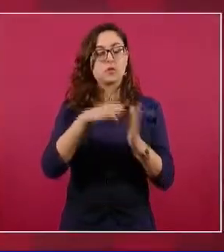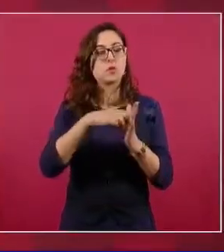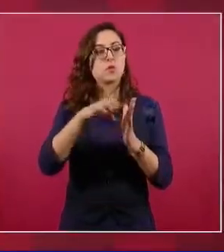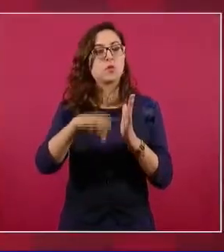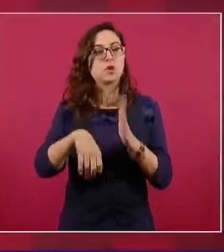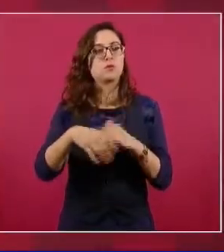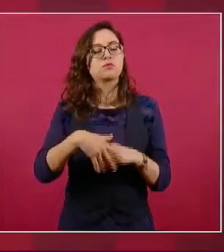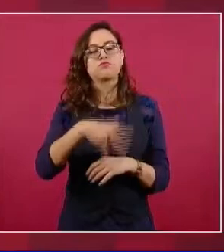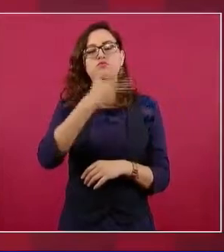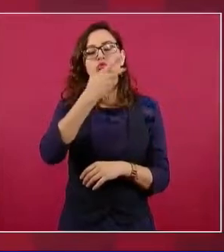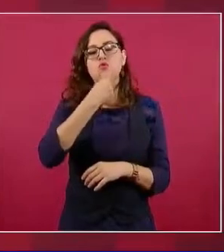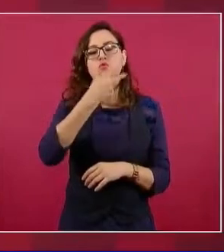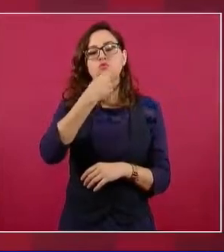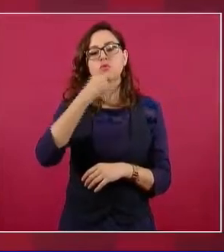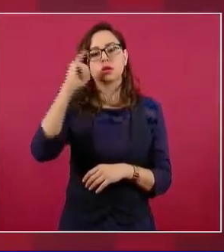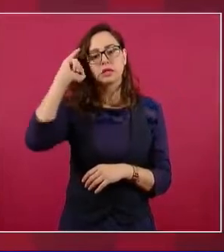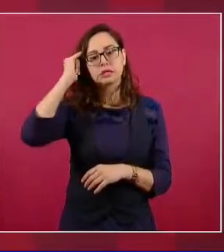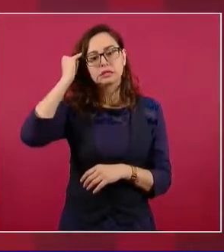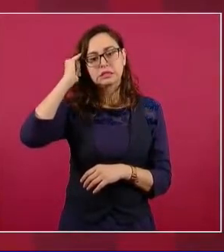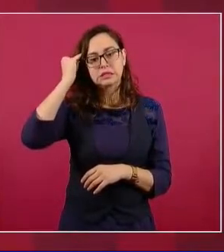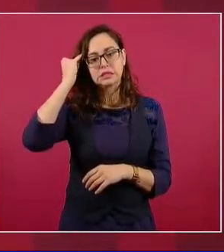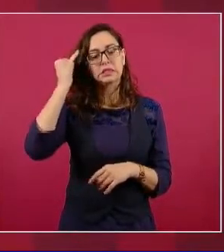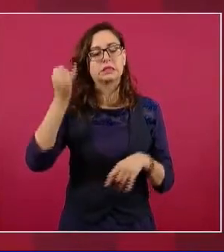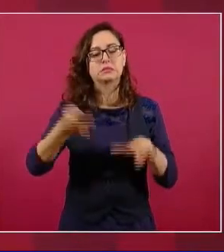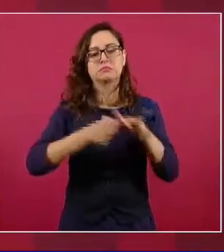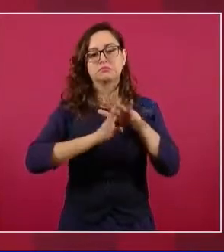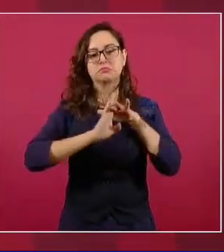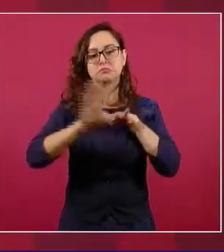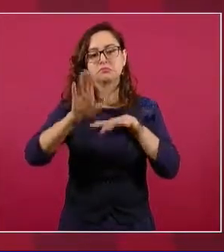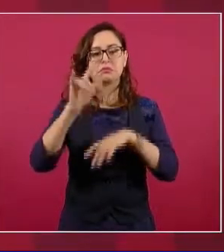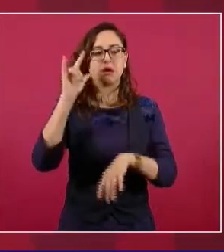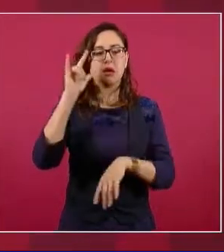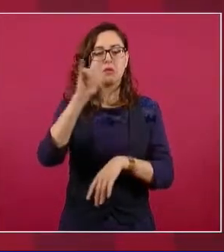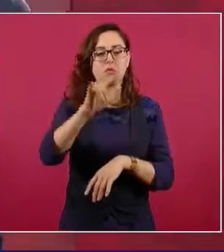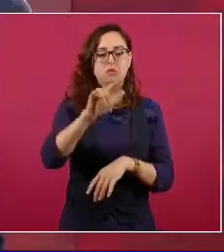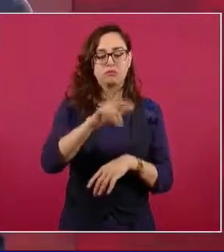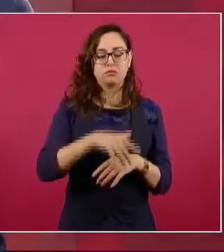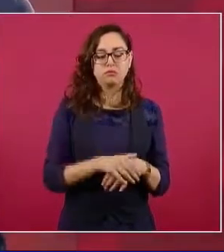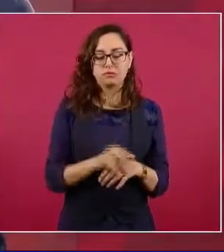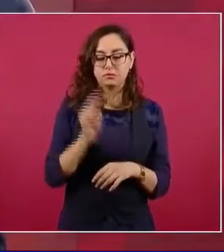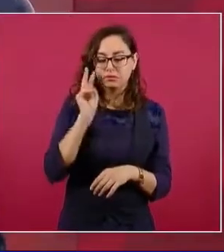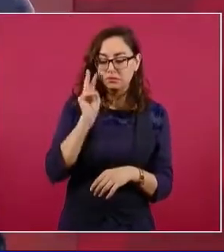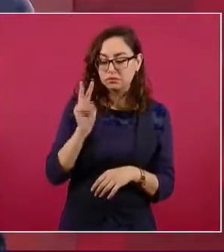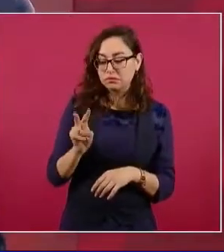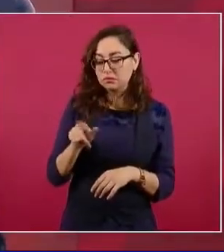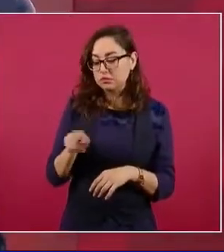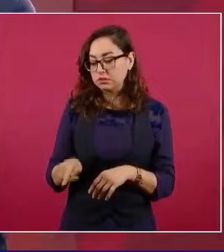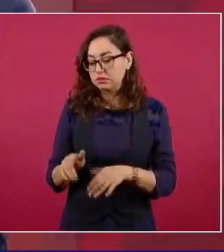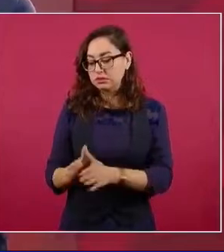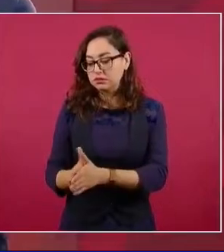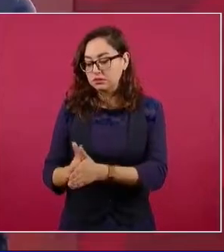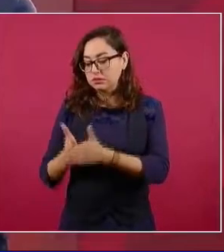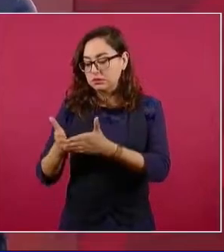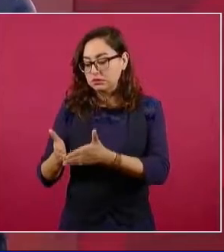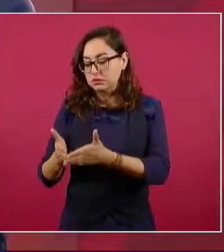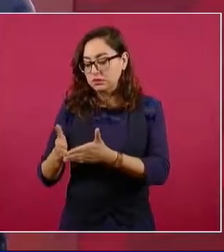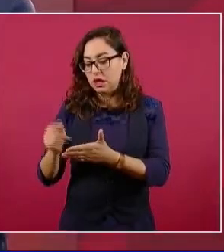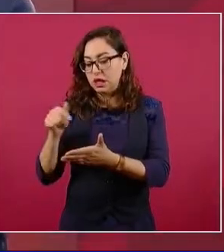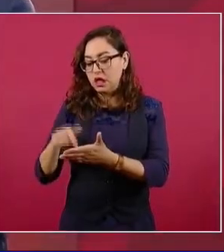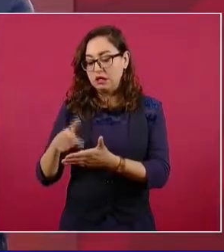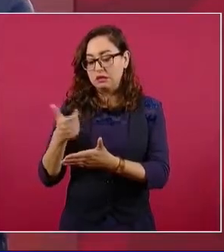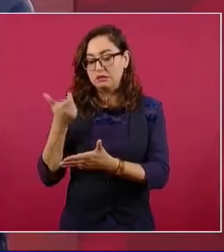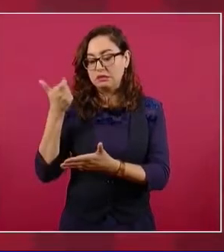un avión y estaba el nombre del dueño